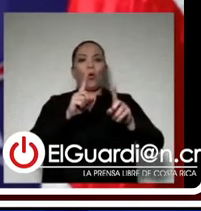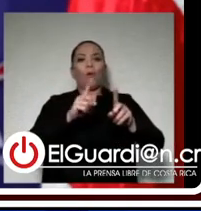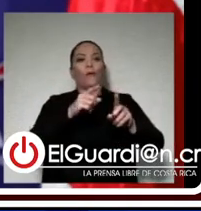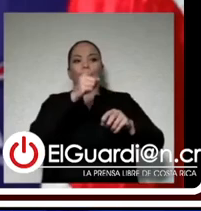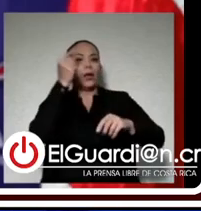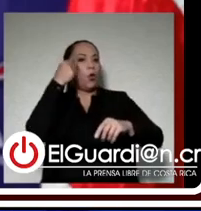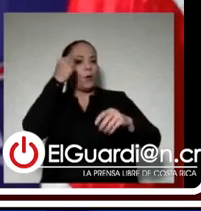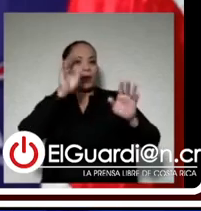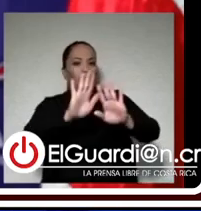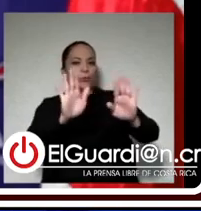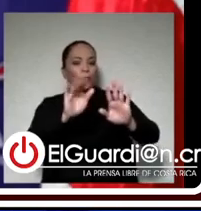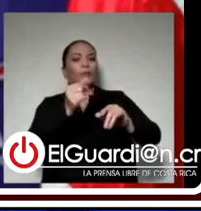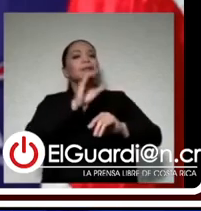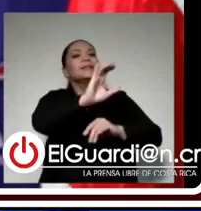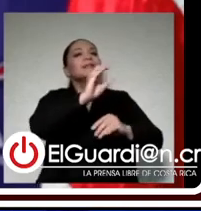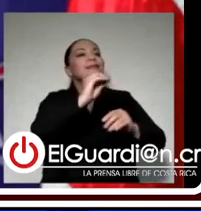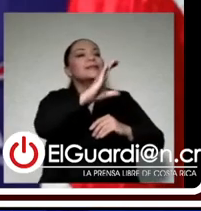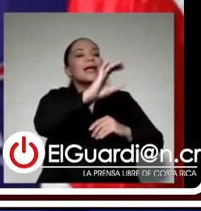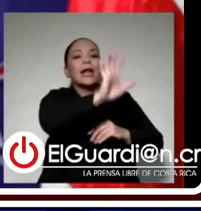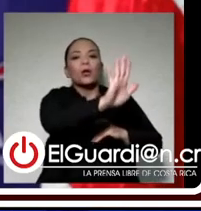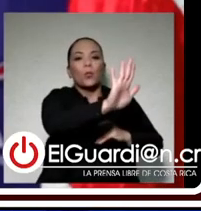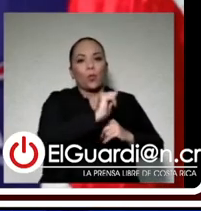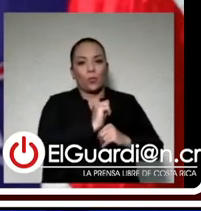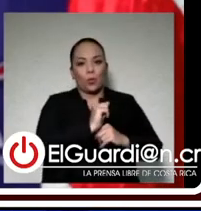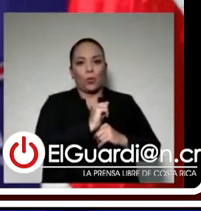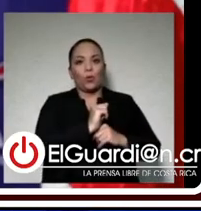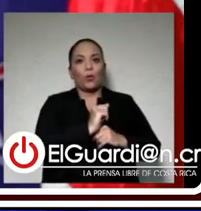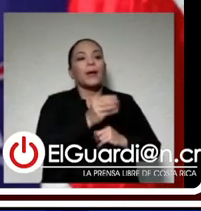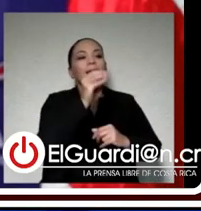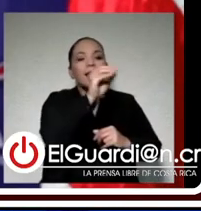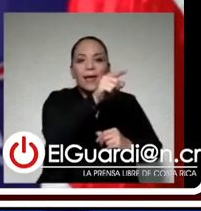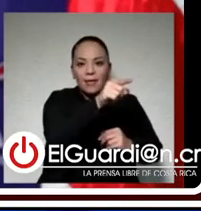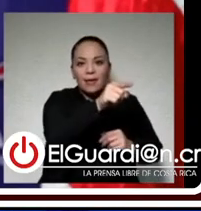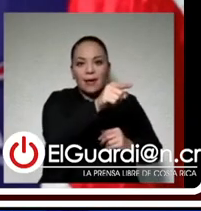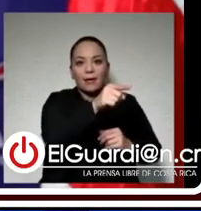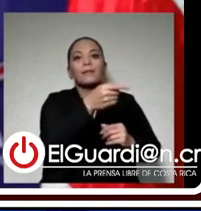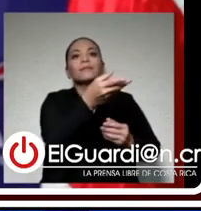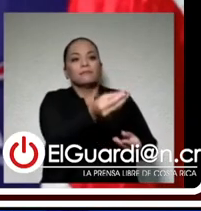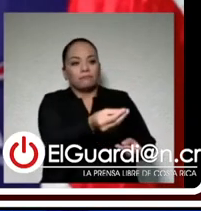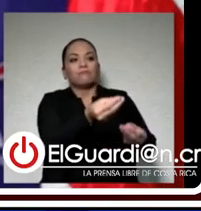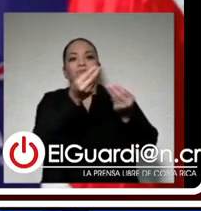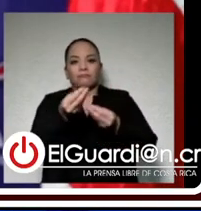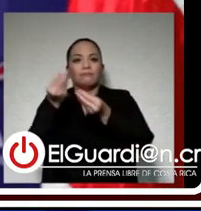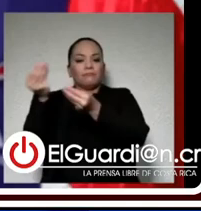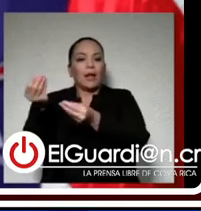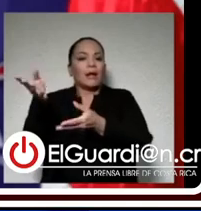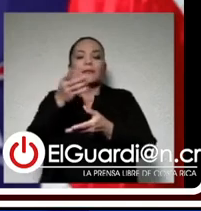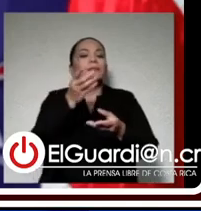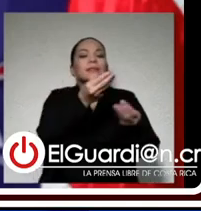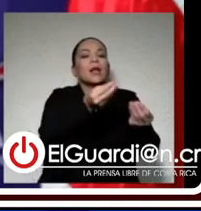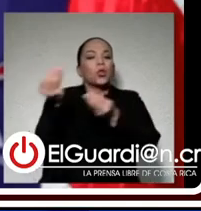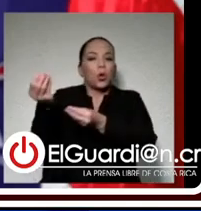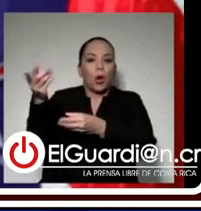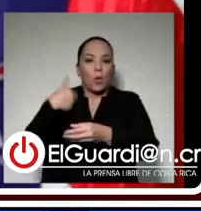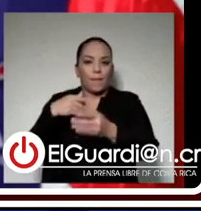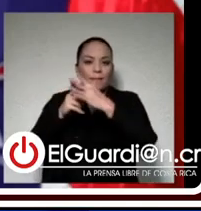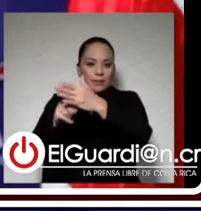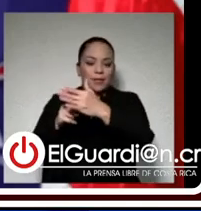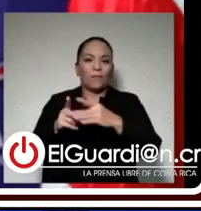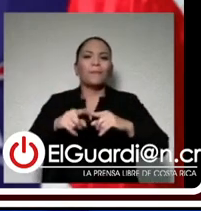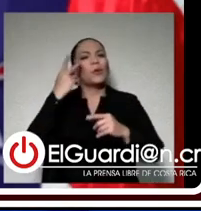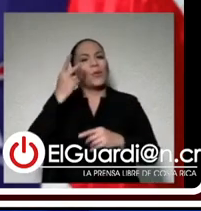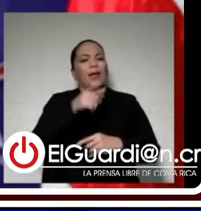por cierto es la mitad de lo que gana, siendo lo que ella es, una